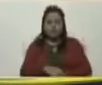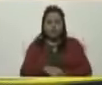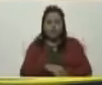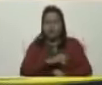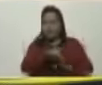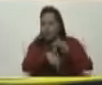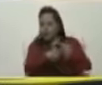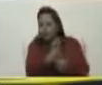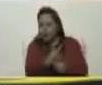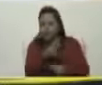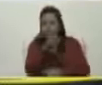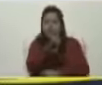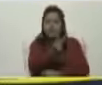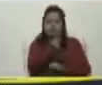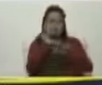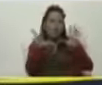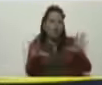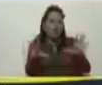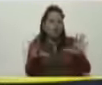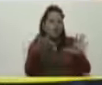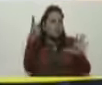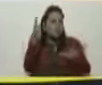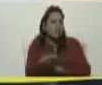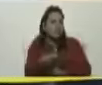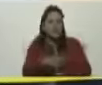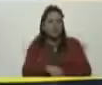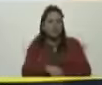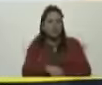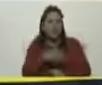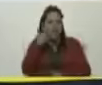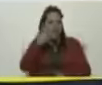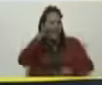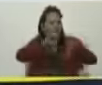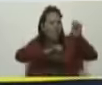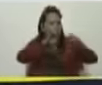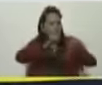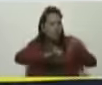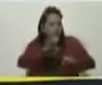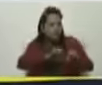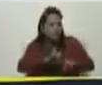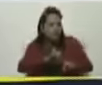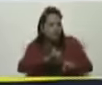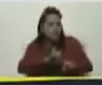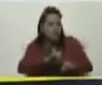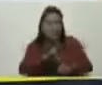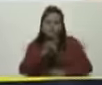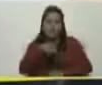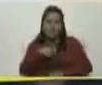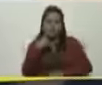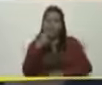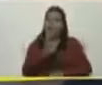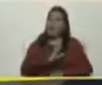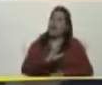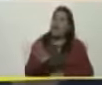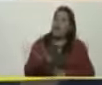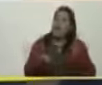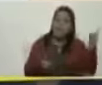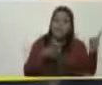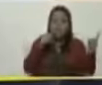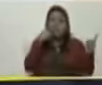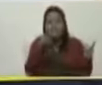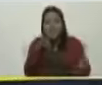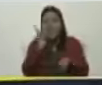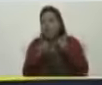al 28, aquí tiene que haber una revisión, porque tampoco podemos llegar y decir, bueno, pero Carlos decía que hay